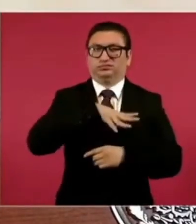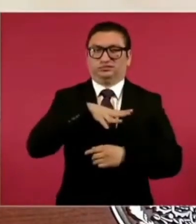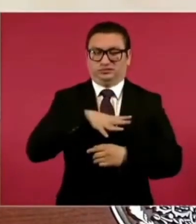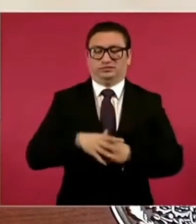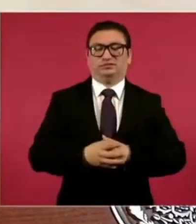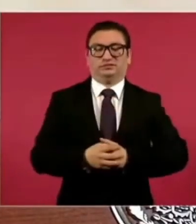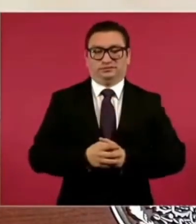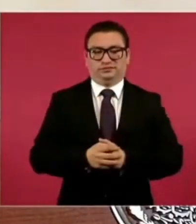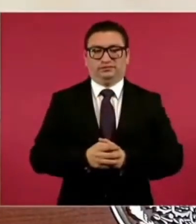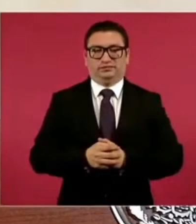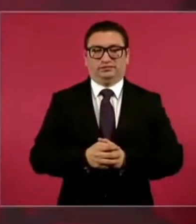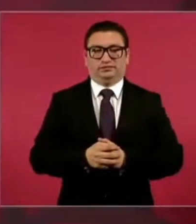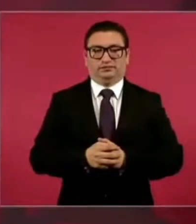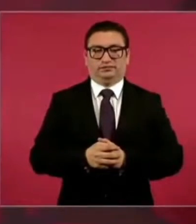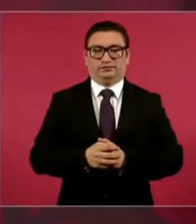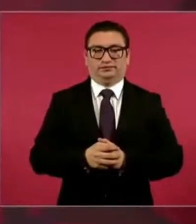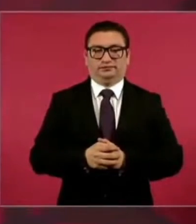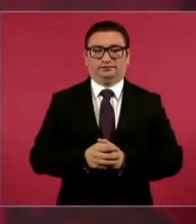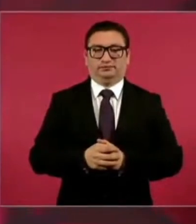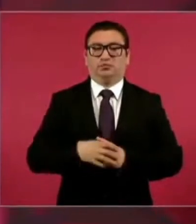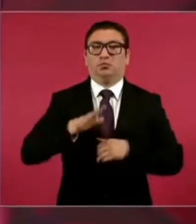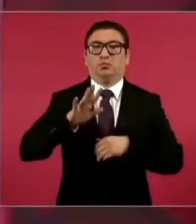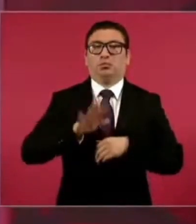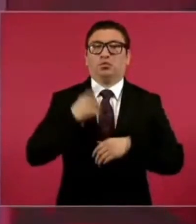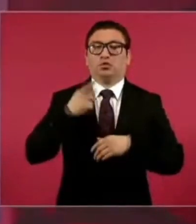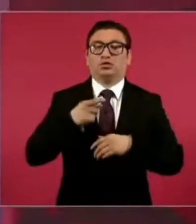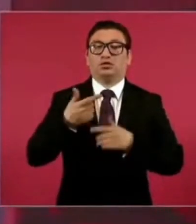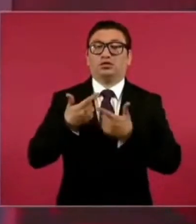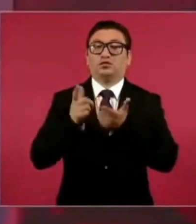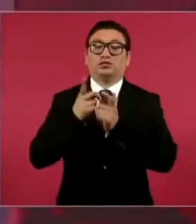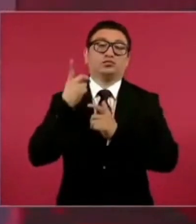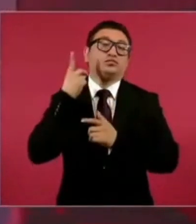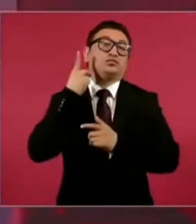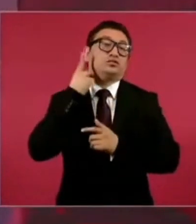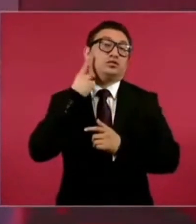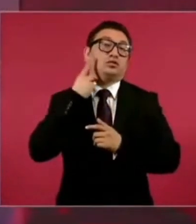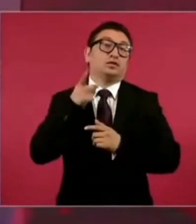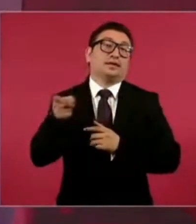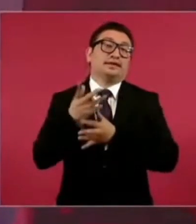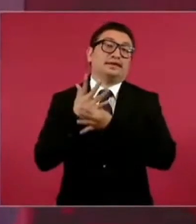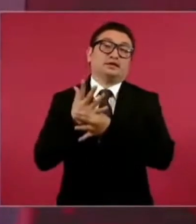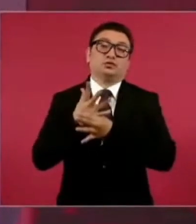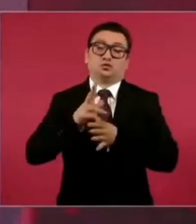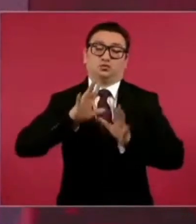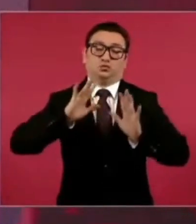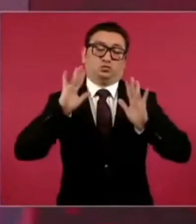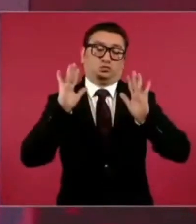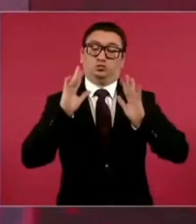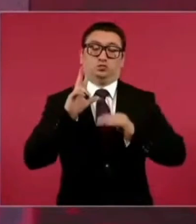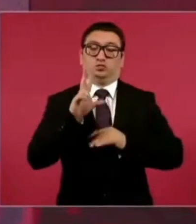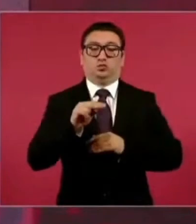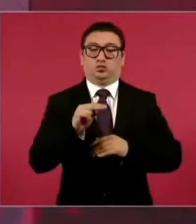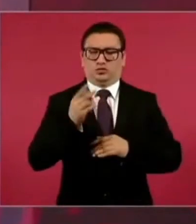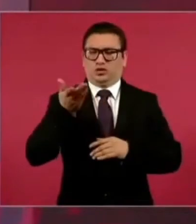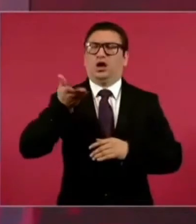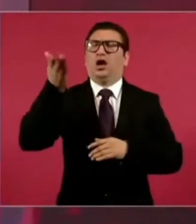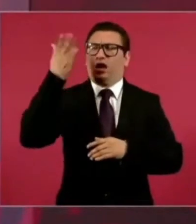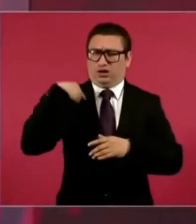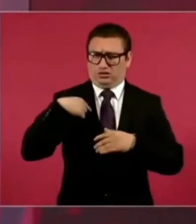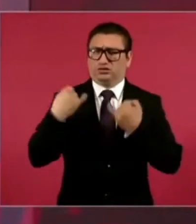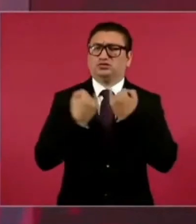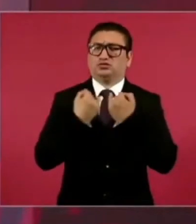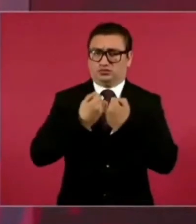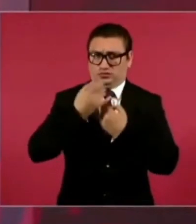donde el Congreso dice no. A mí me lo hicieron en una ocasión cuando fui